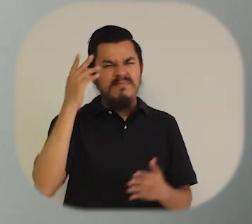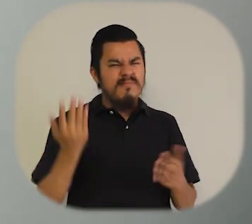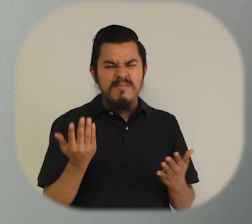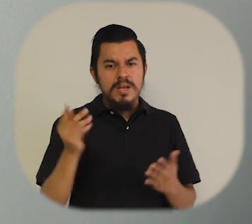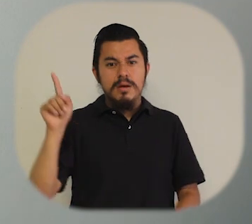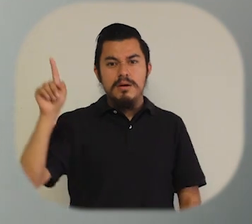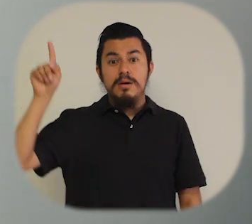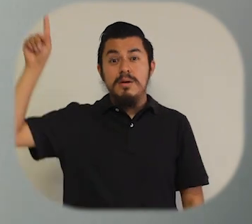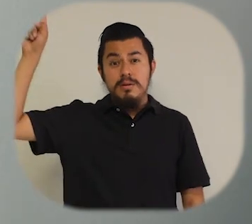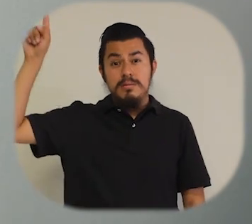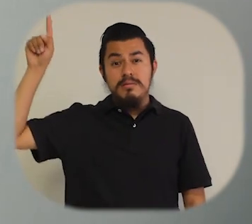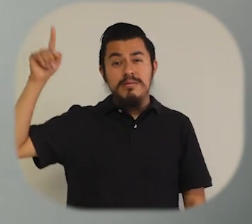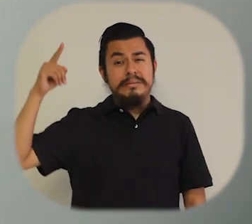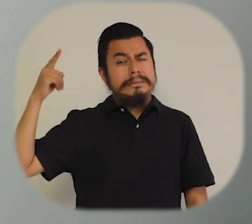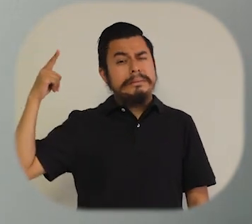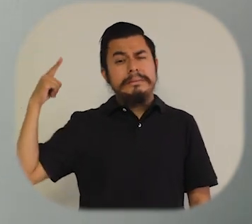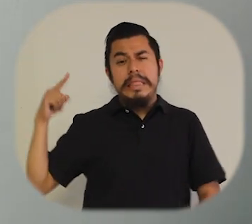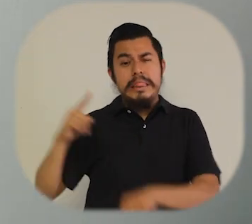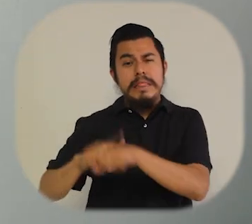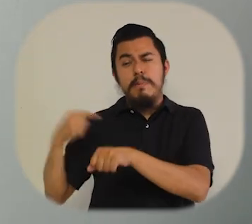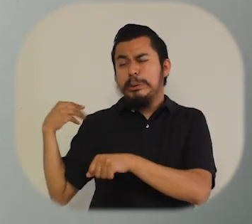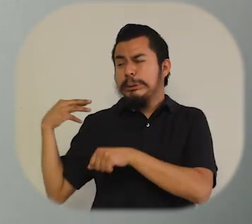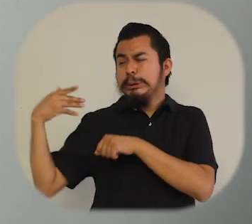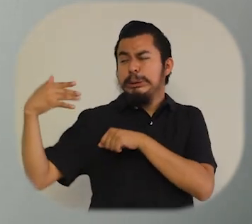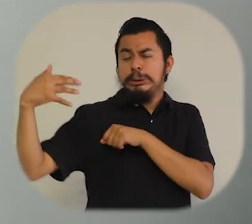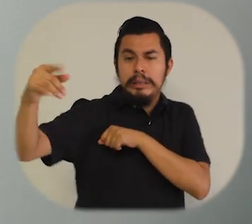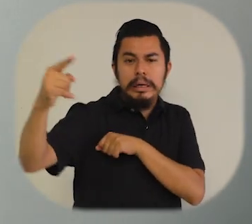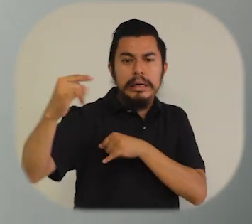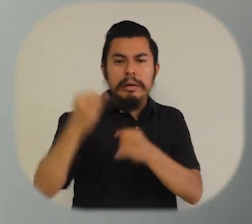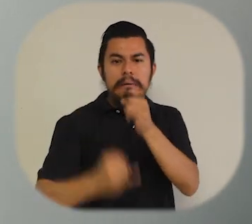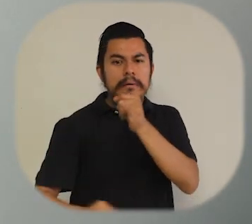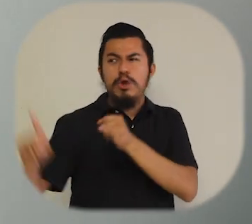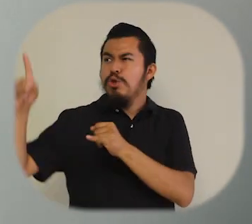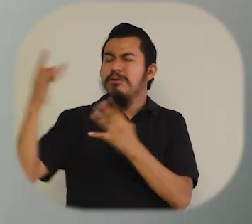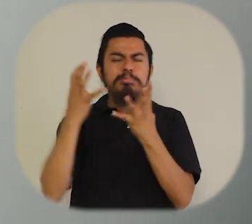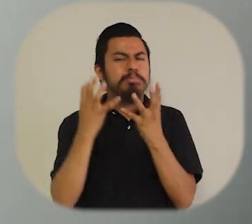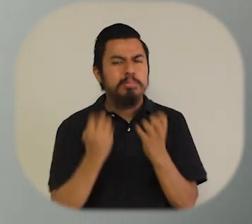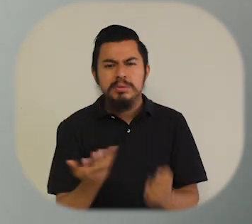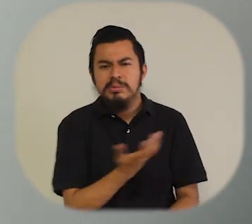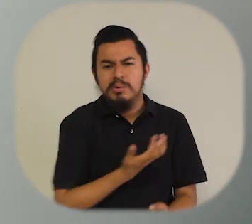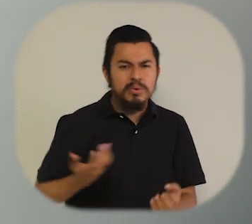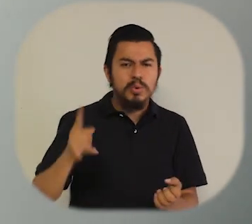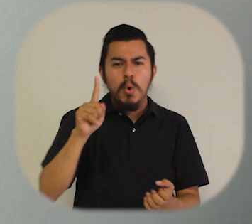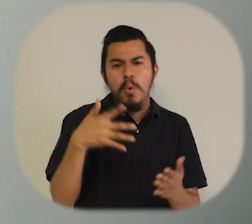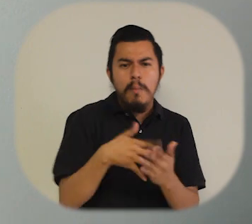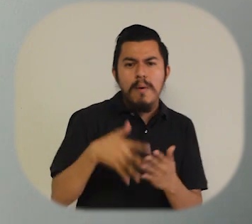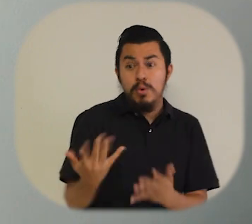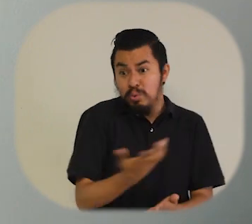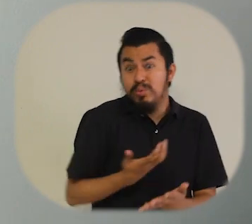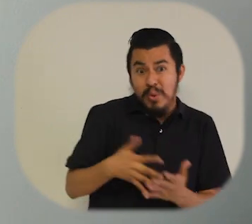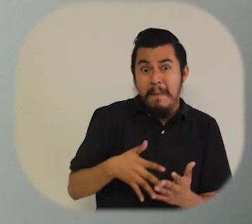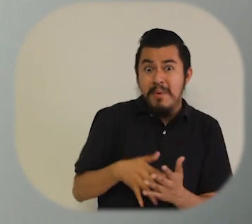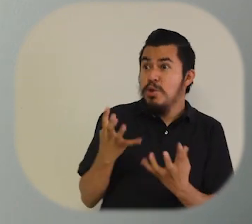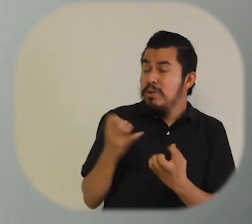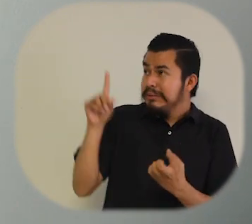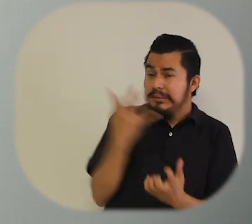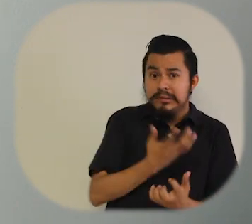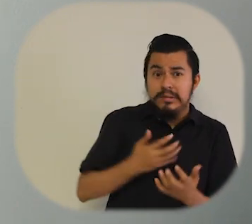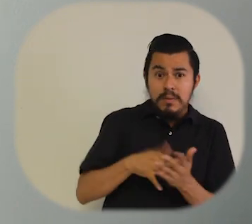Dios desde el principio hasta el final, Dios quiso que nosotros fuéramos su pueblo y que Él fuera nuestro